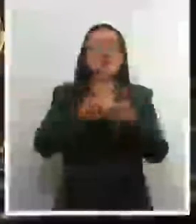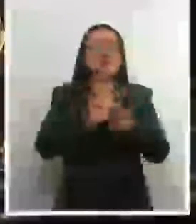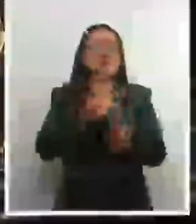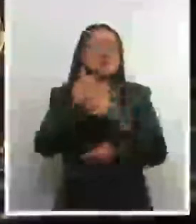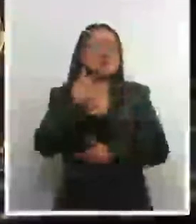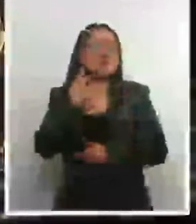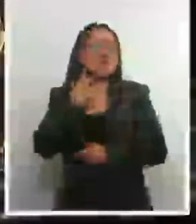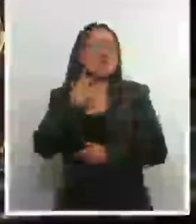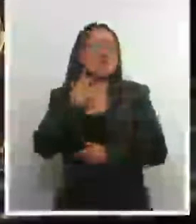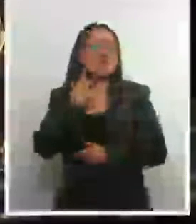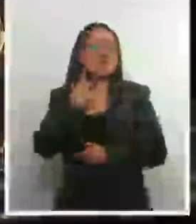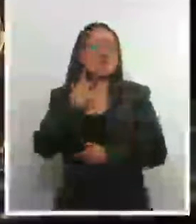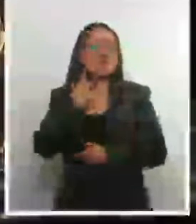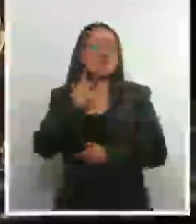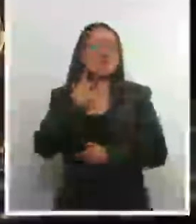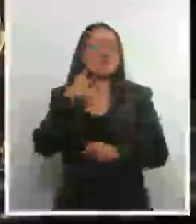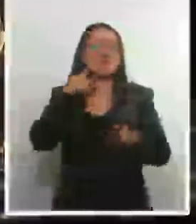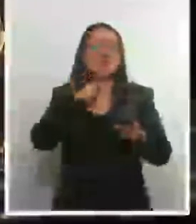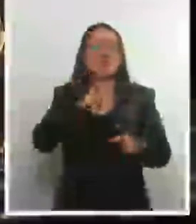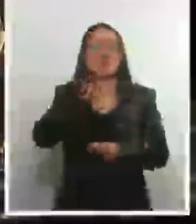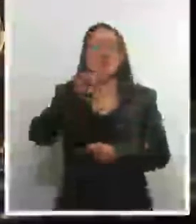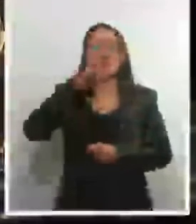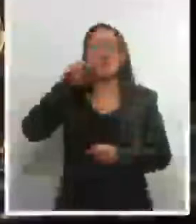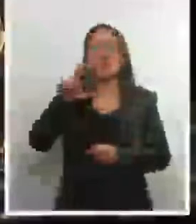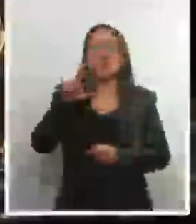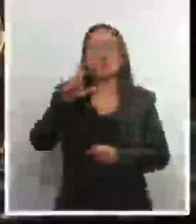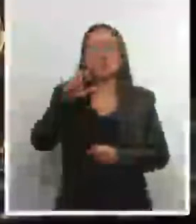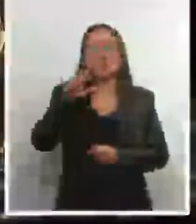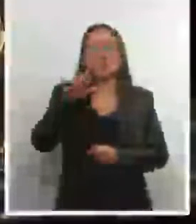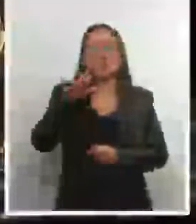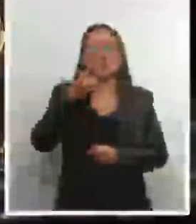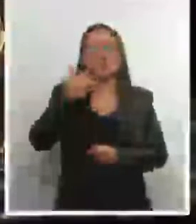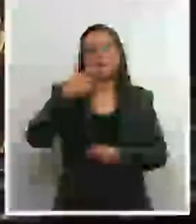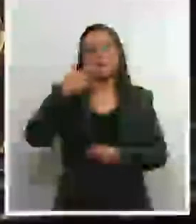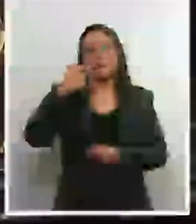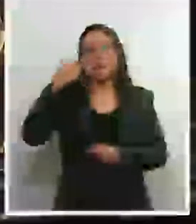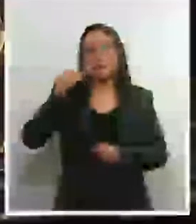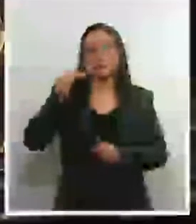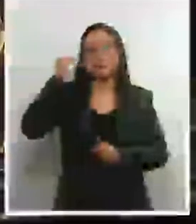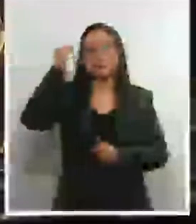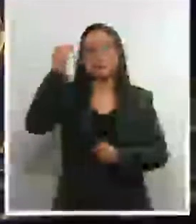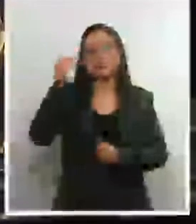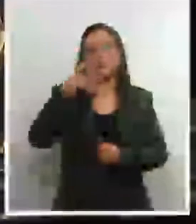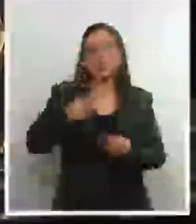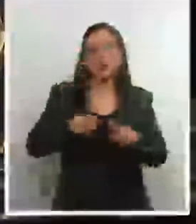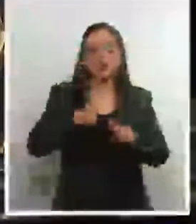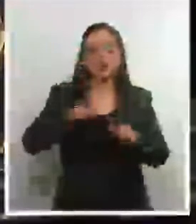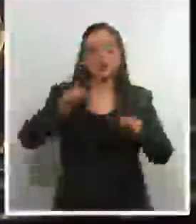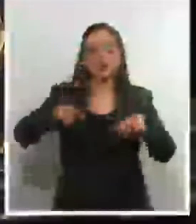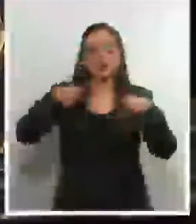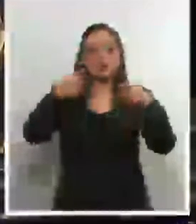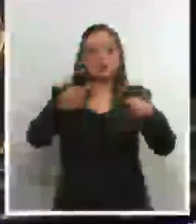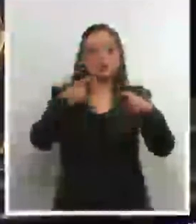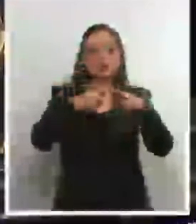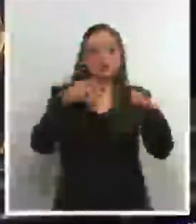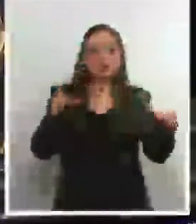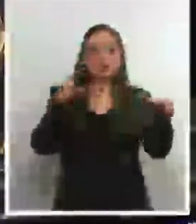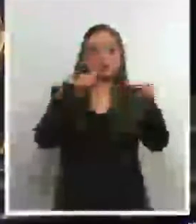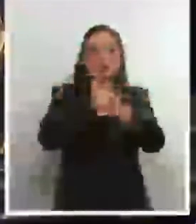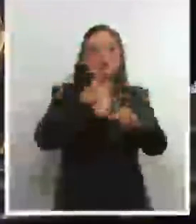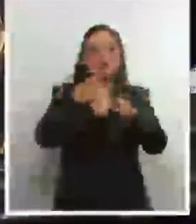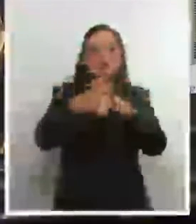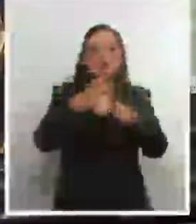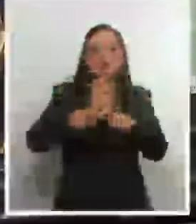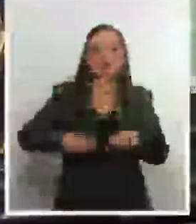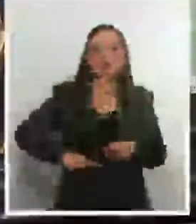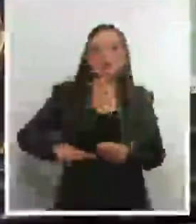bancada es que el fiscal general sea nombrado y removido por